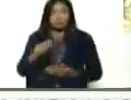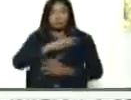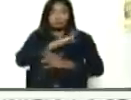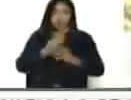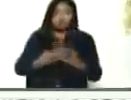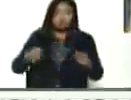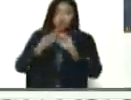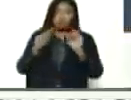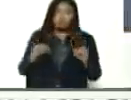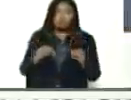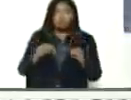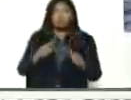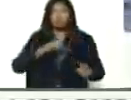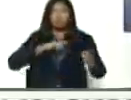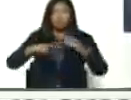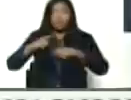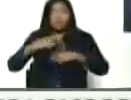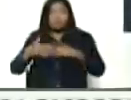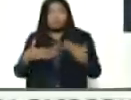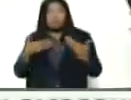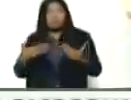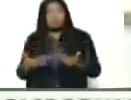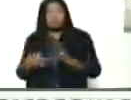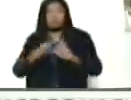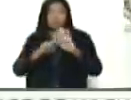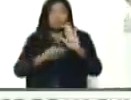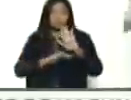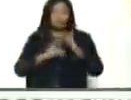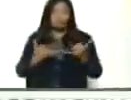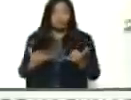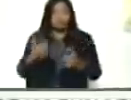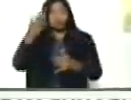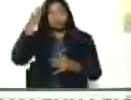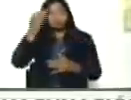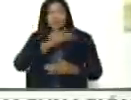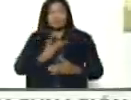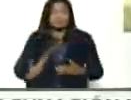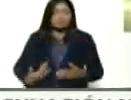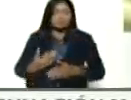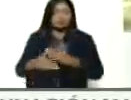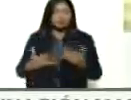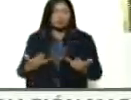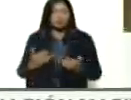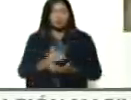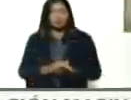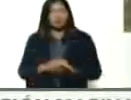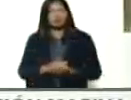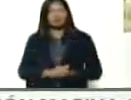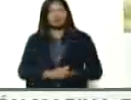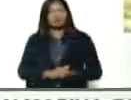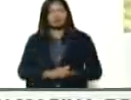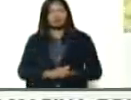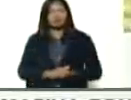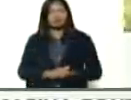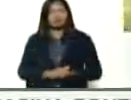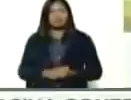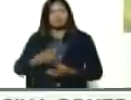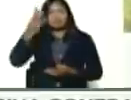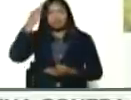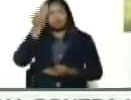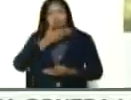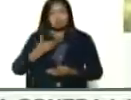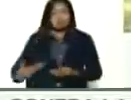su orden para fortalecer su instrucción del consejo presidencial ecosocialista el consejo presidencial